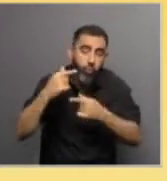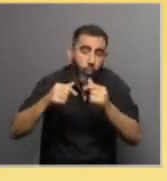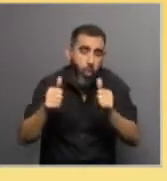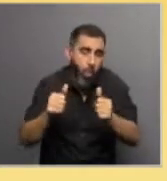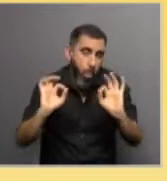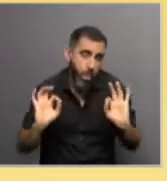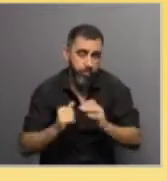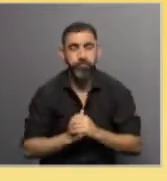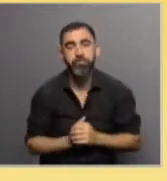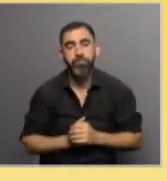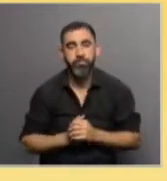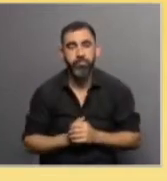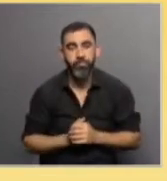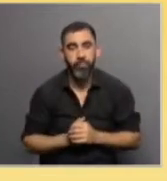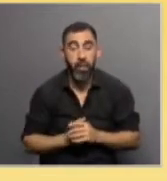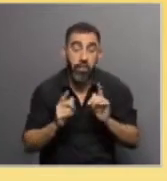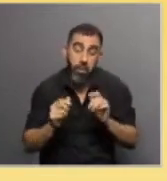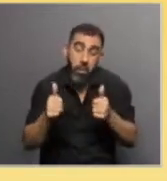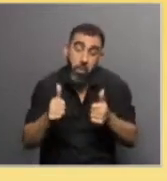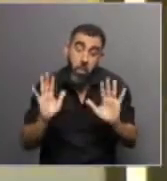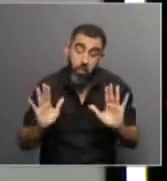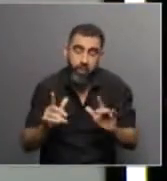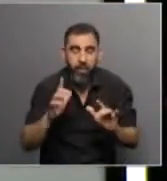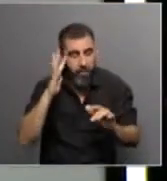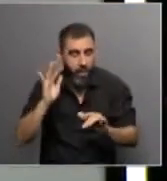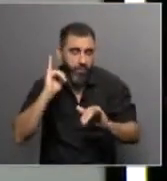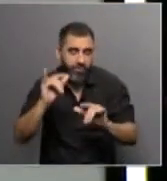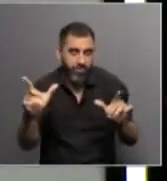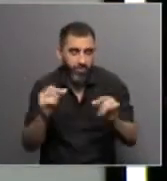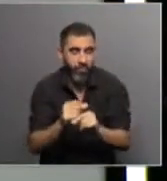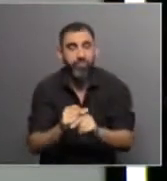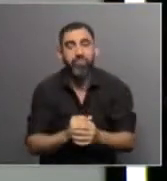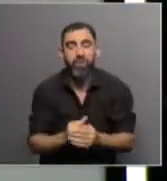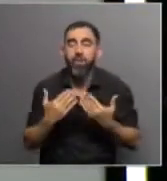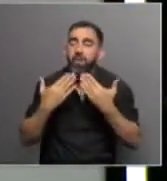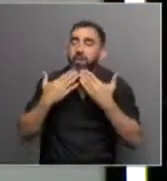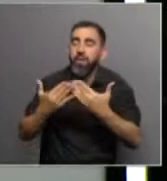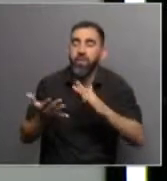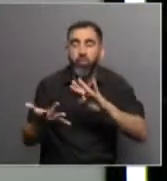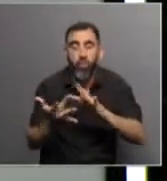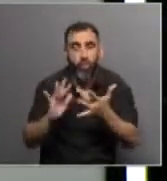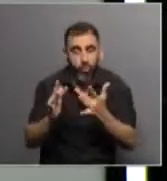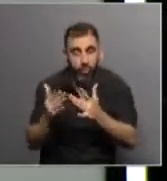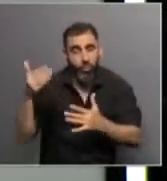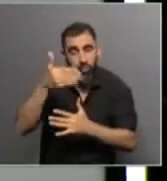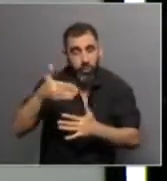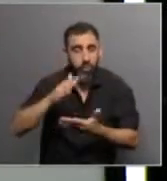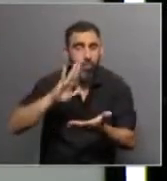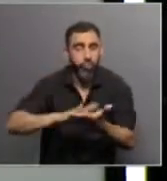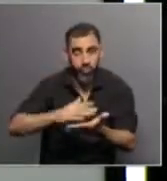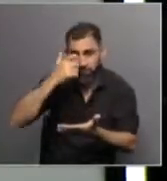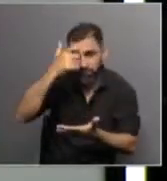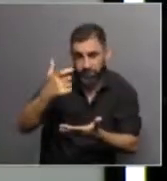bien. Bueno, por lo visto debería ir bien, así que excelente. Lucía Olivera, muchísimas gracias por participar en Sobre Ciencia, por